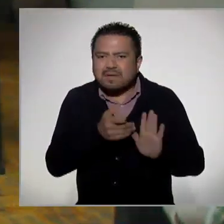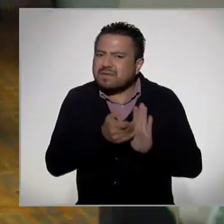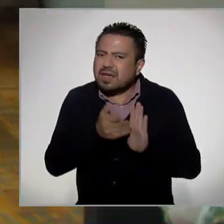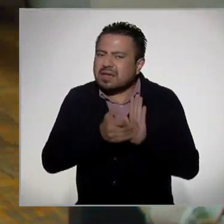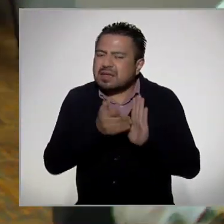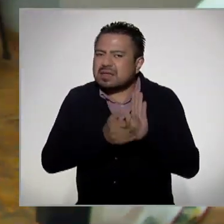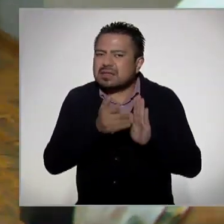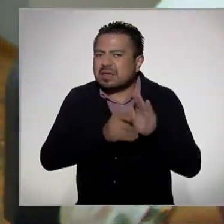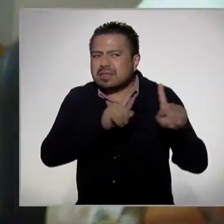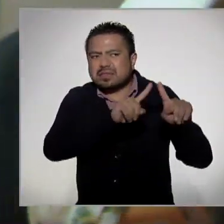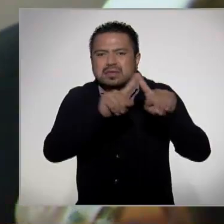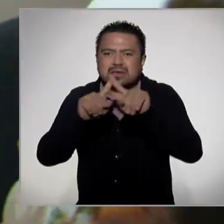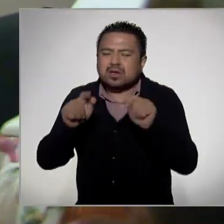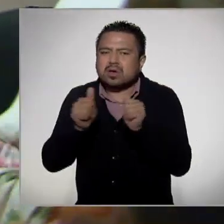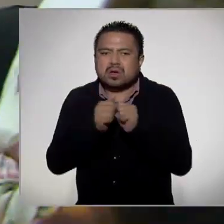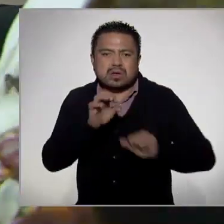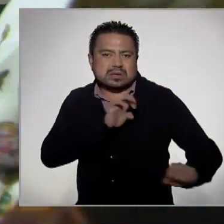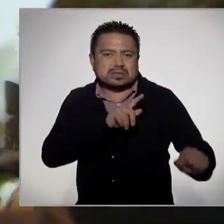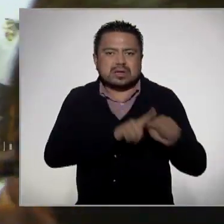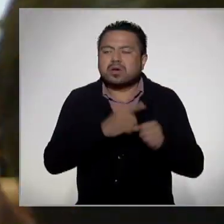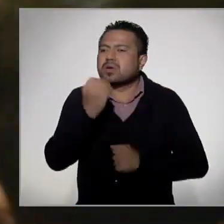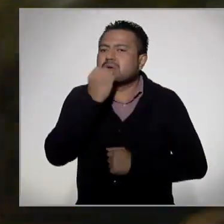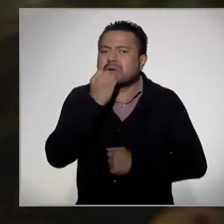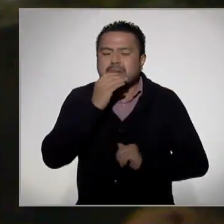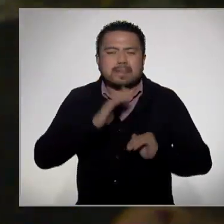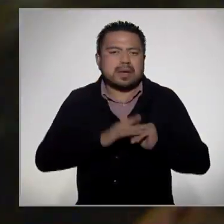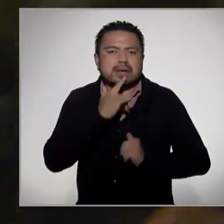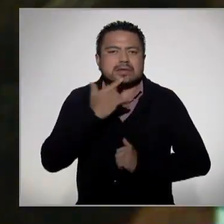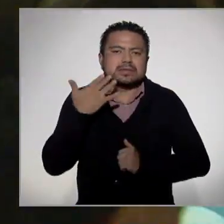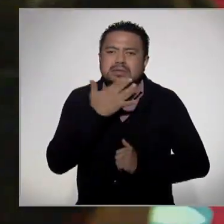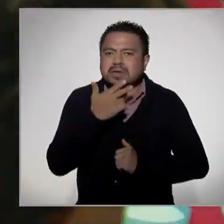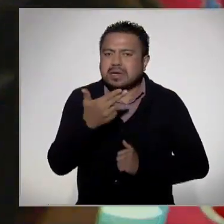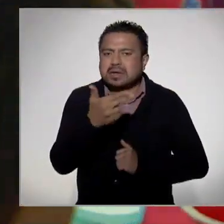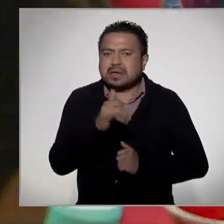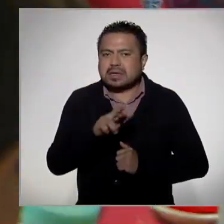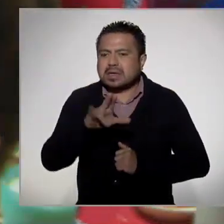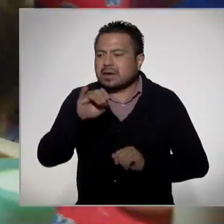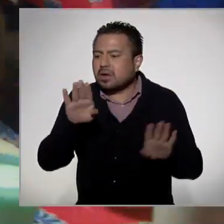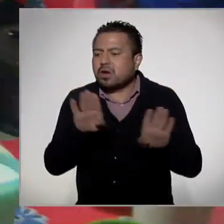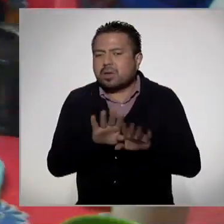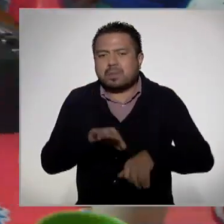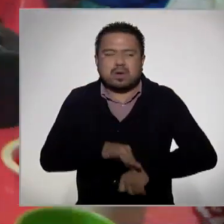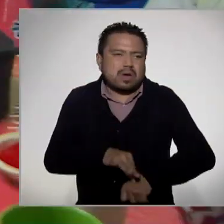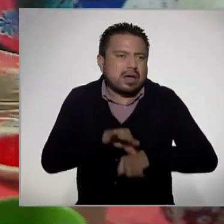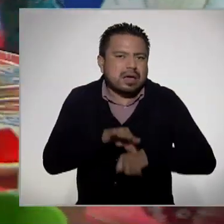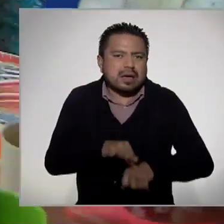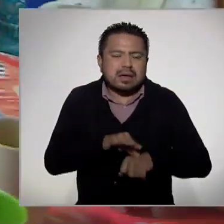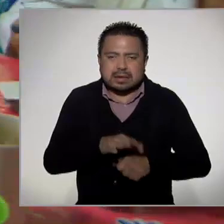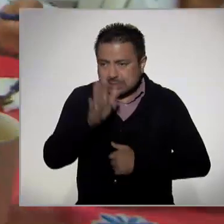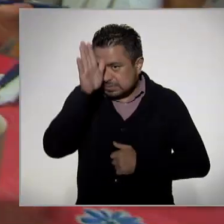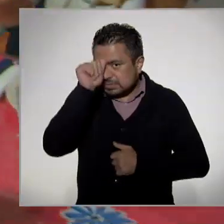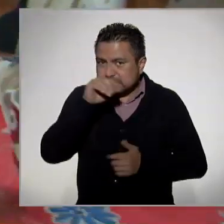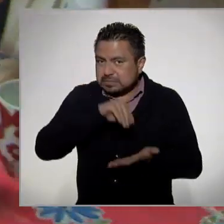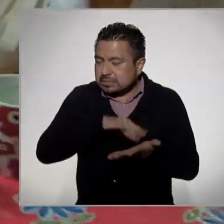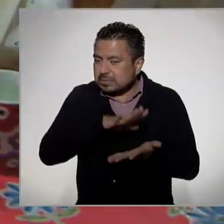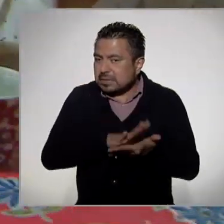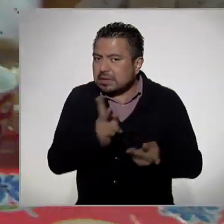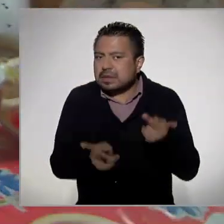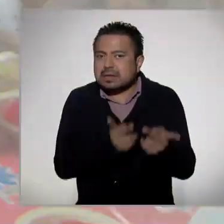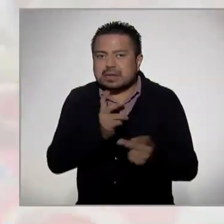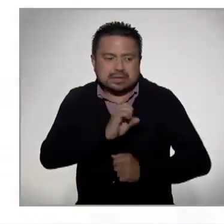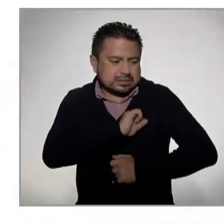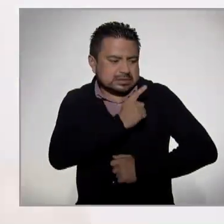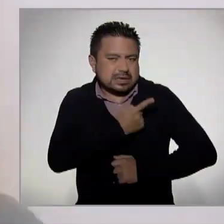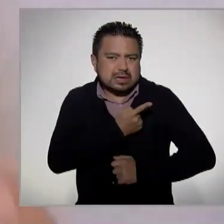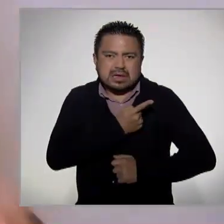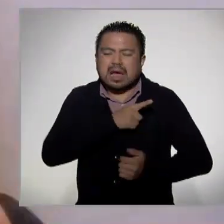diversidad en especial de los alimentos ricos en hierro como la carne de acuerdo a la encuesta de salud y